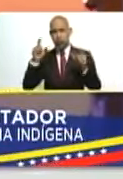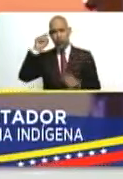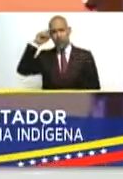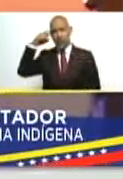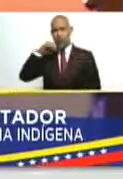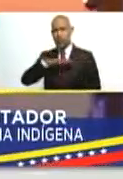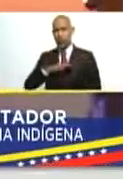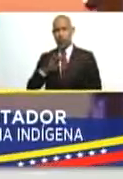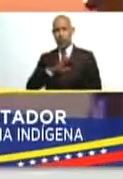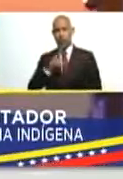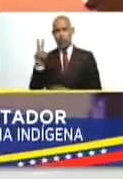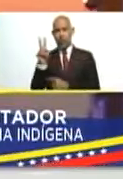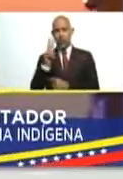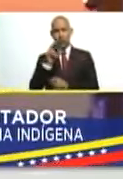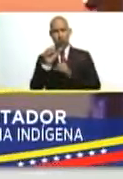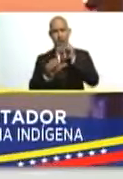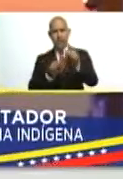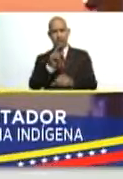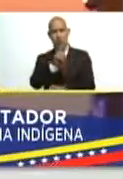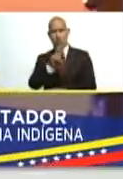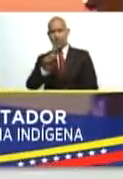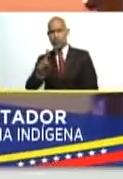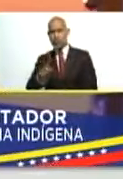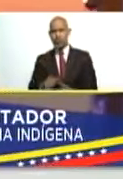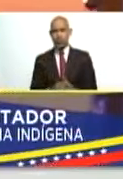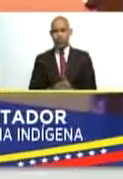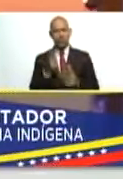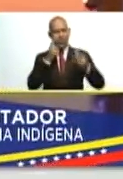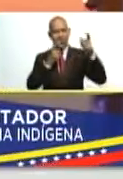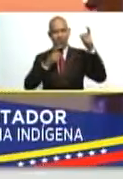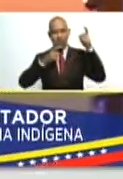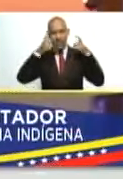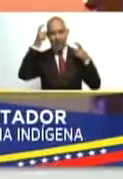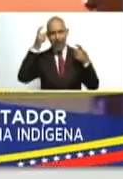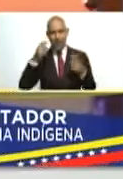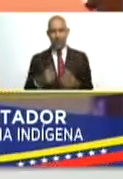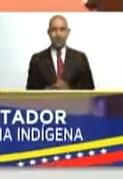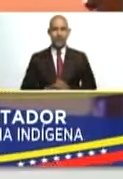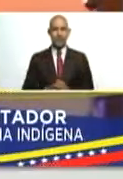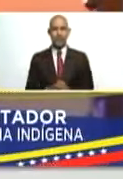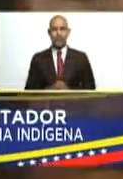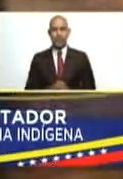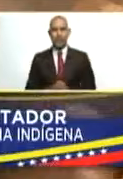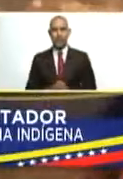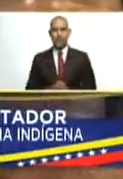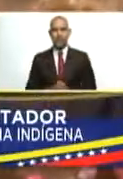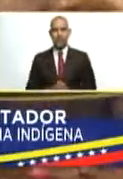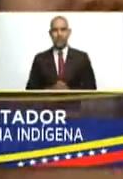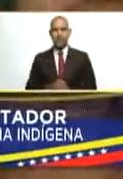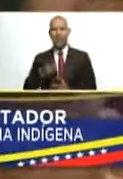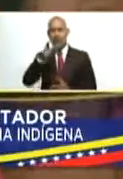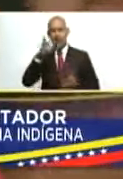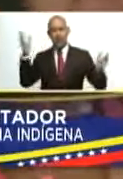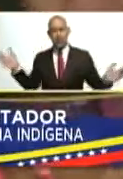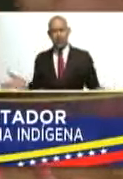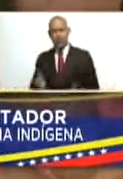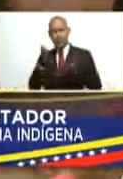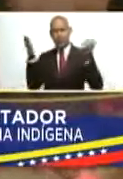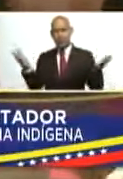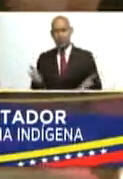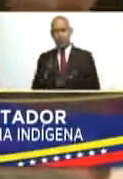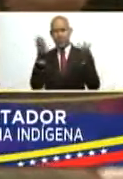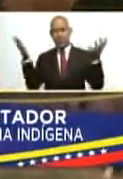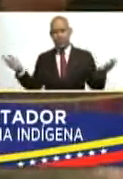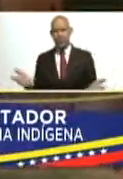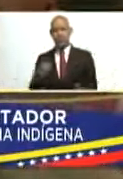histórica venezolana en el siglo XXI? Hugo Rafael Chávez Frías, de la memoria histórica